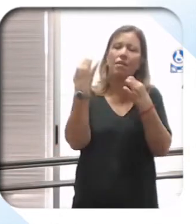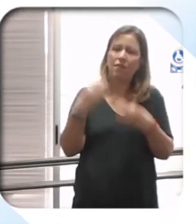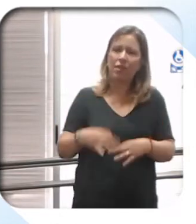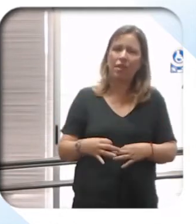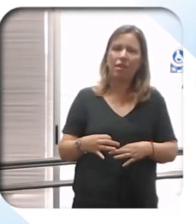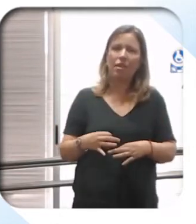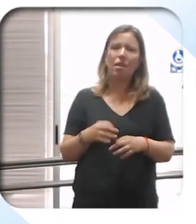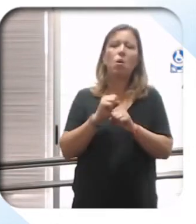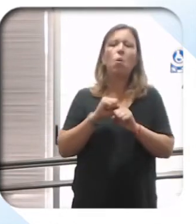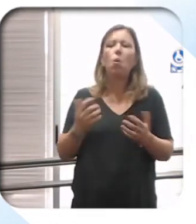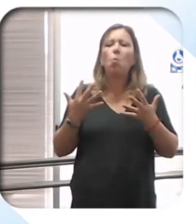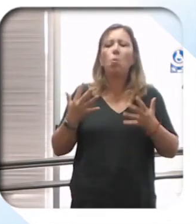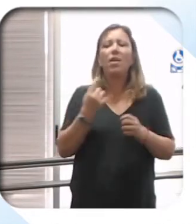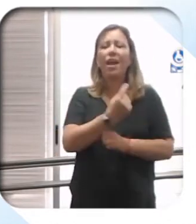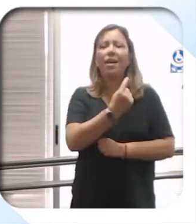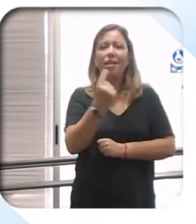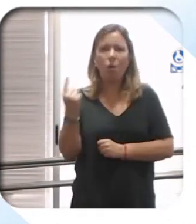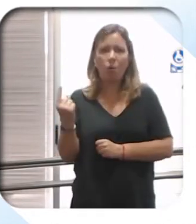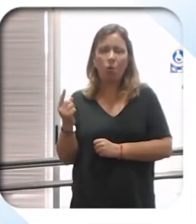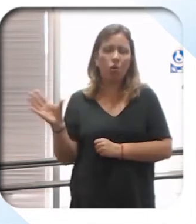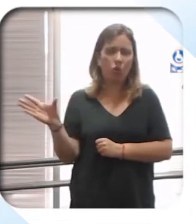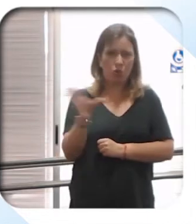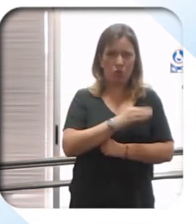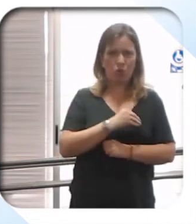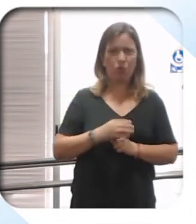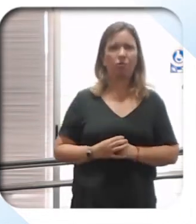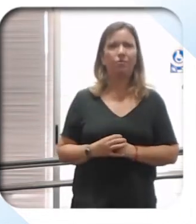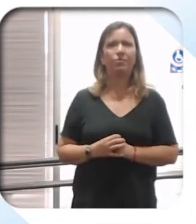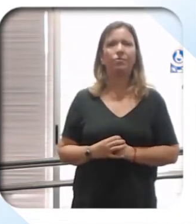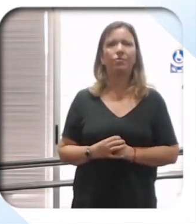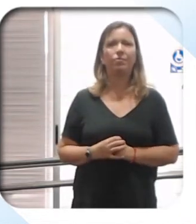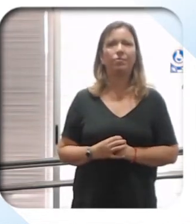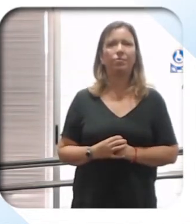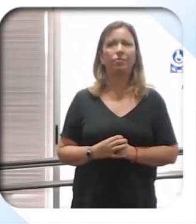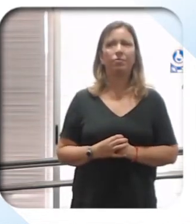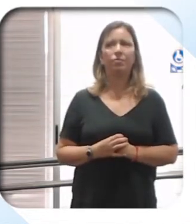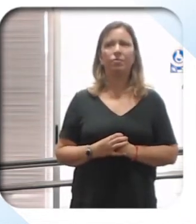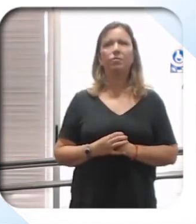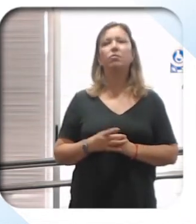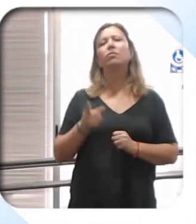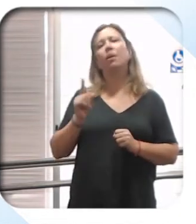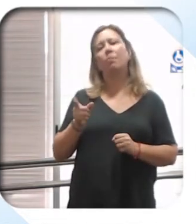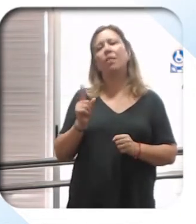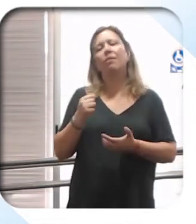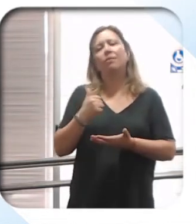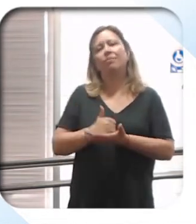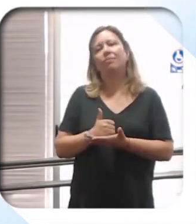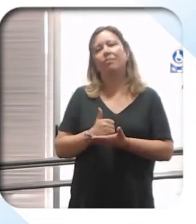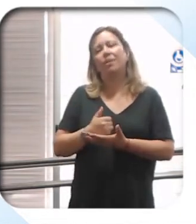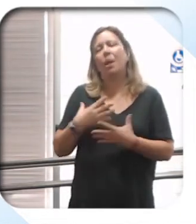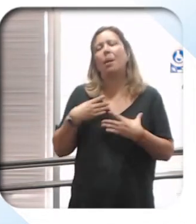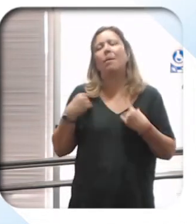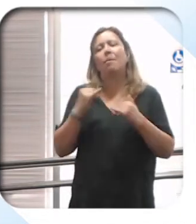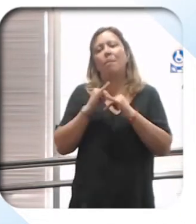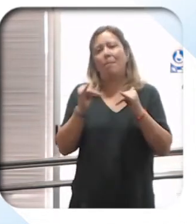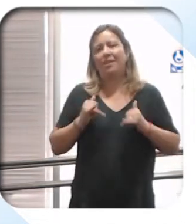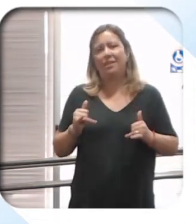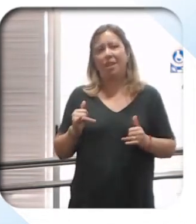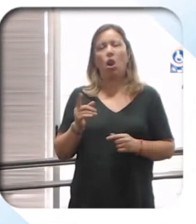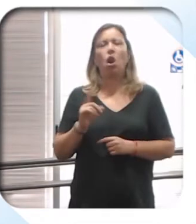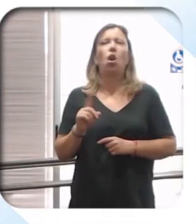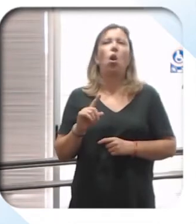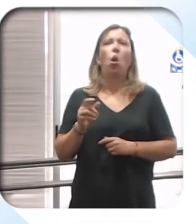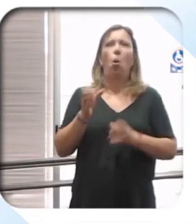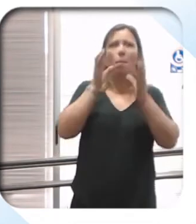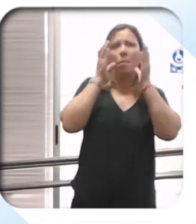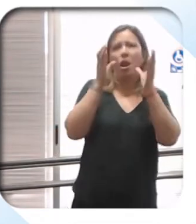que apunta a las posibilidades de todos y que esté presente el placer, no solo riesgos, no como